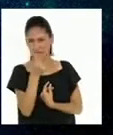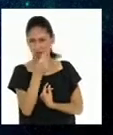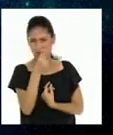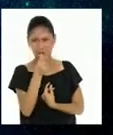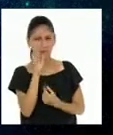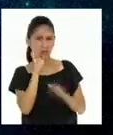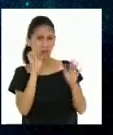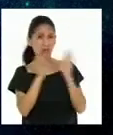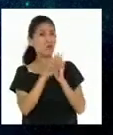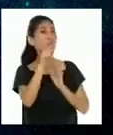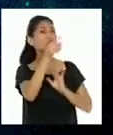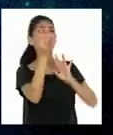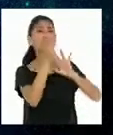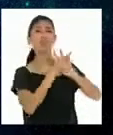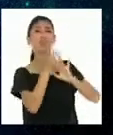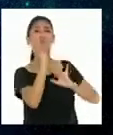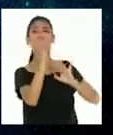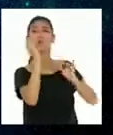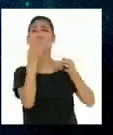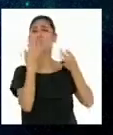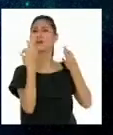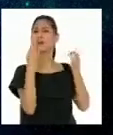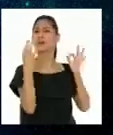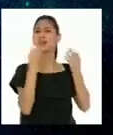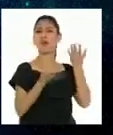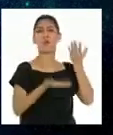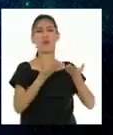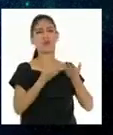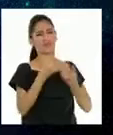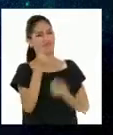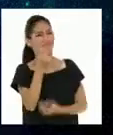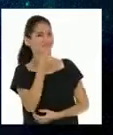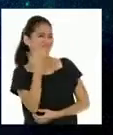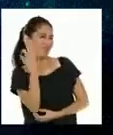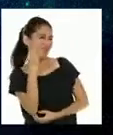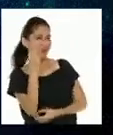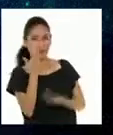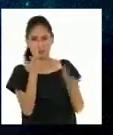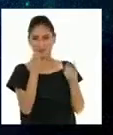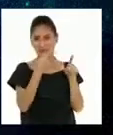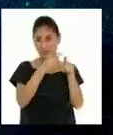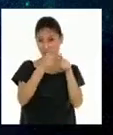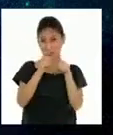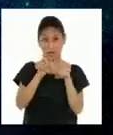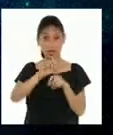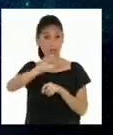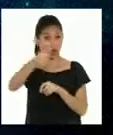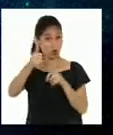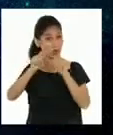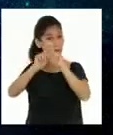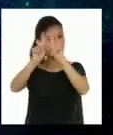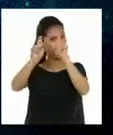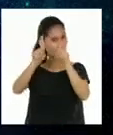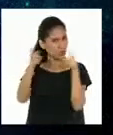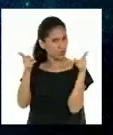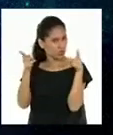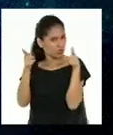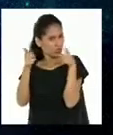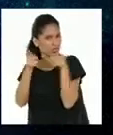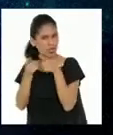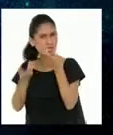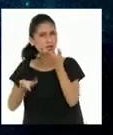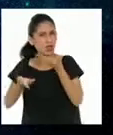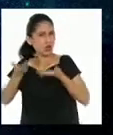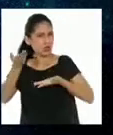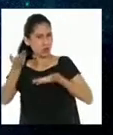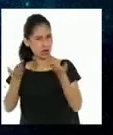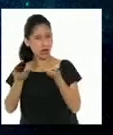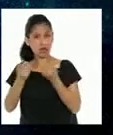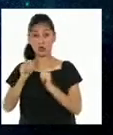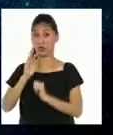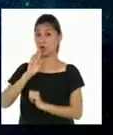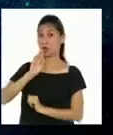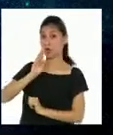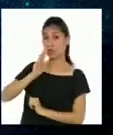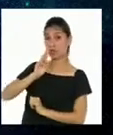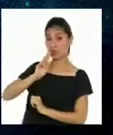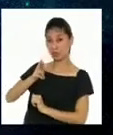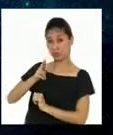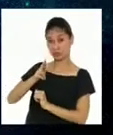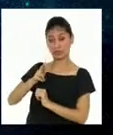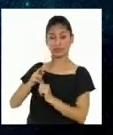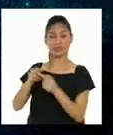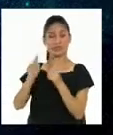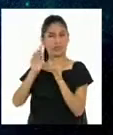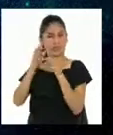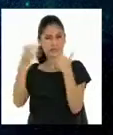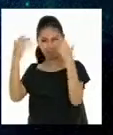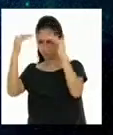lugar de nacimiento. Preguntas cerradas son aquellas que contienen categorías u opciones de respuesta en un número